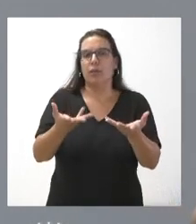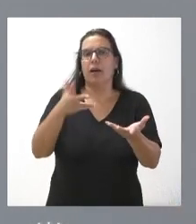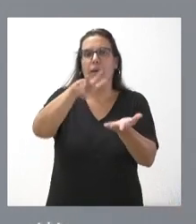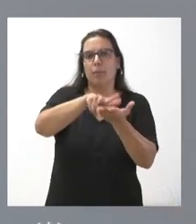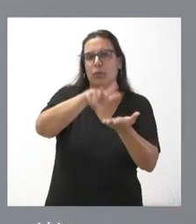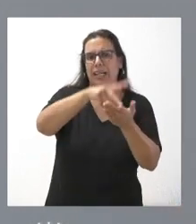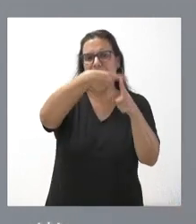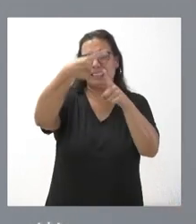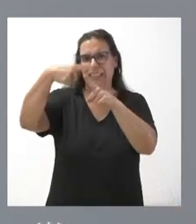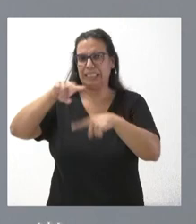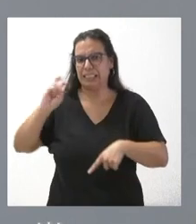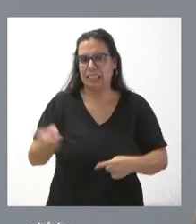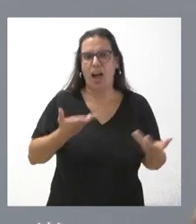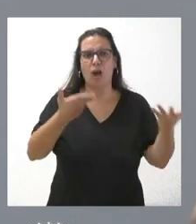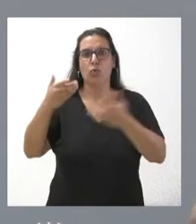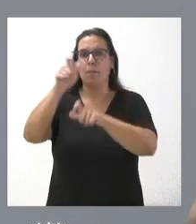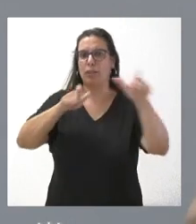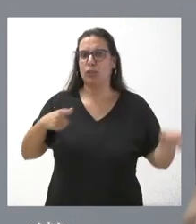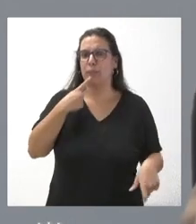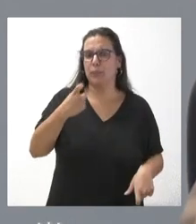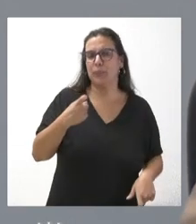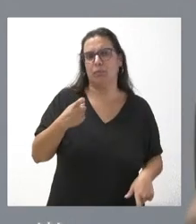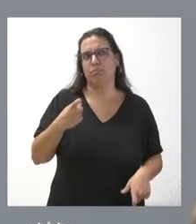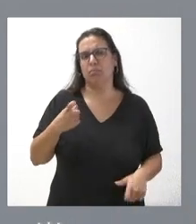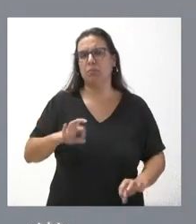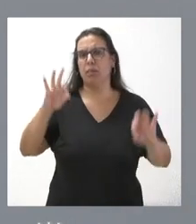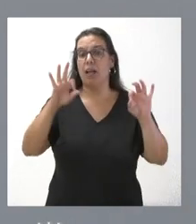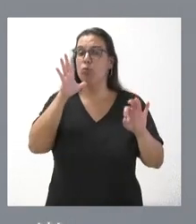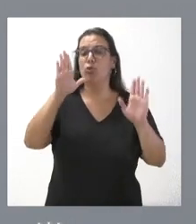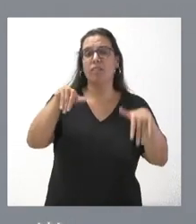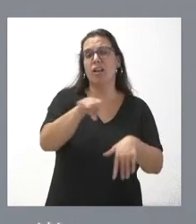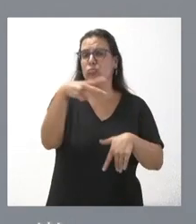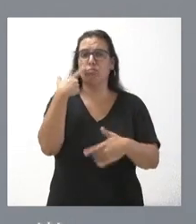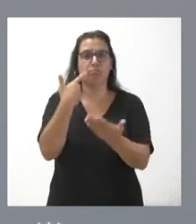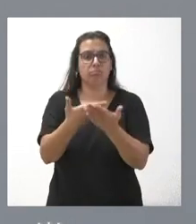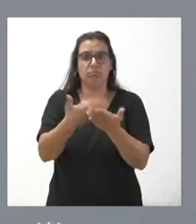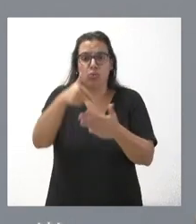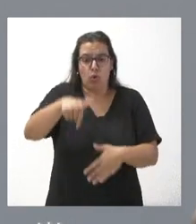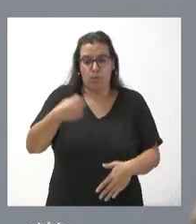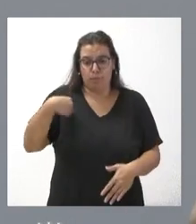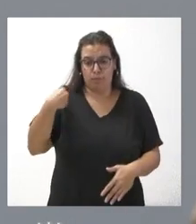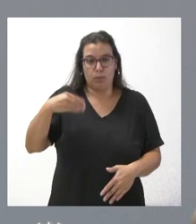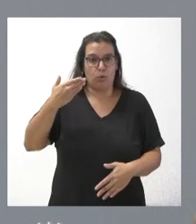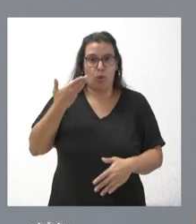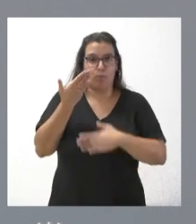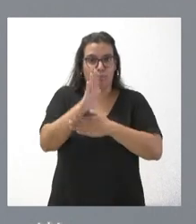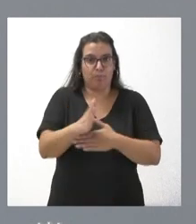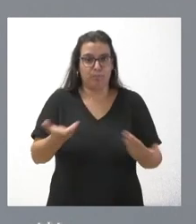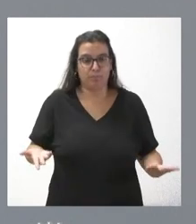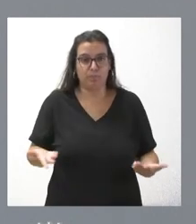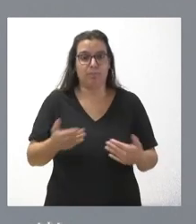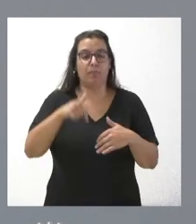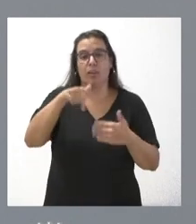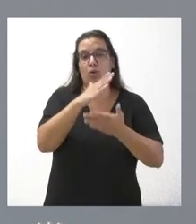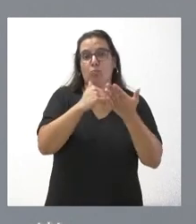permite ayudar a muchas personas que tienen especiales dificultades y al final ahí se ven los resultados como hoy mismo les veníamos manifestando en nuestra